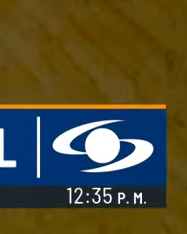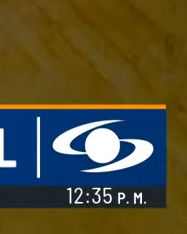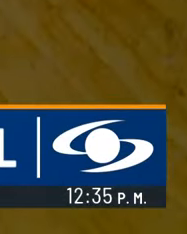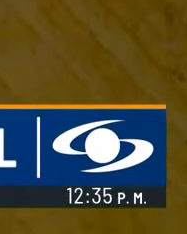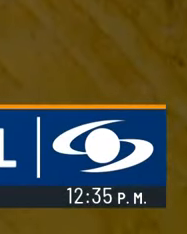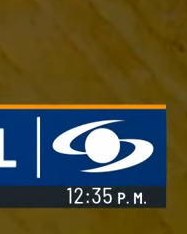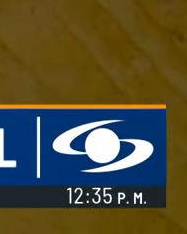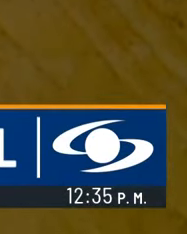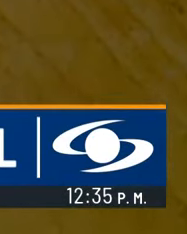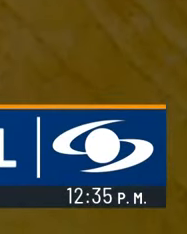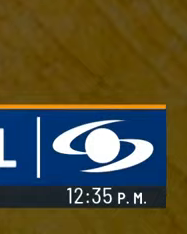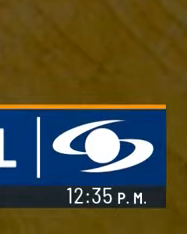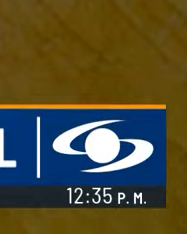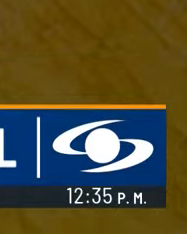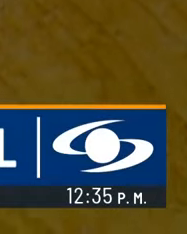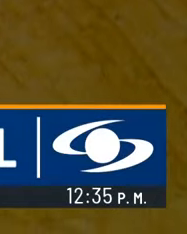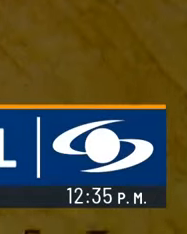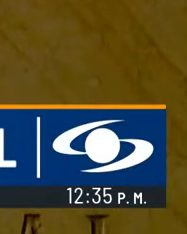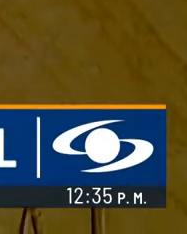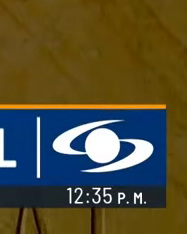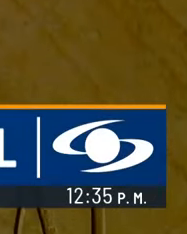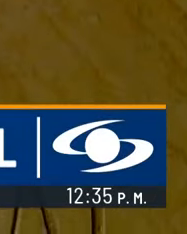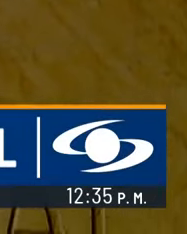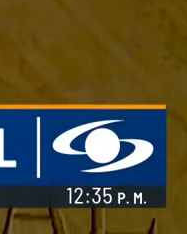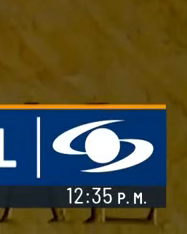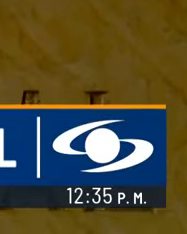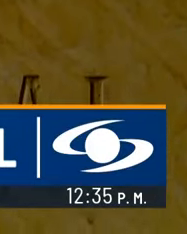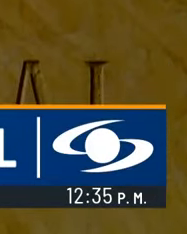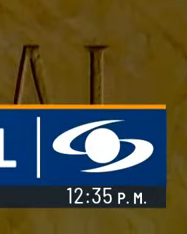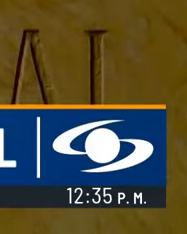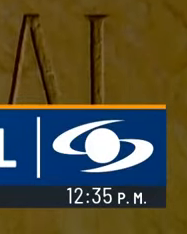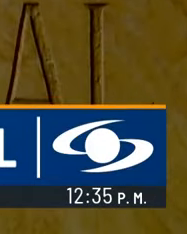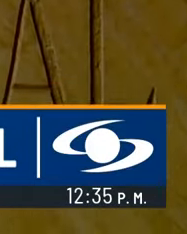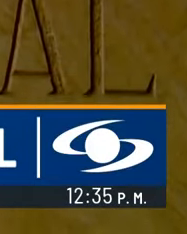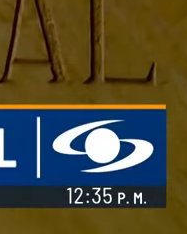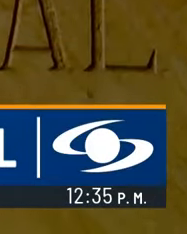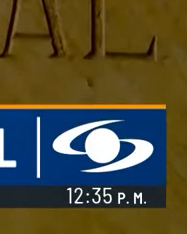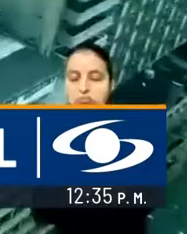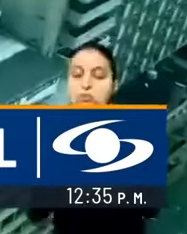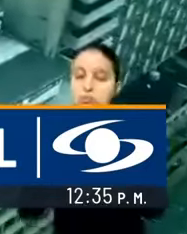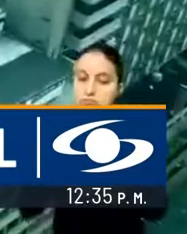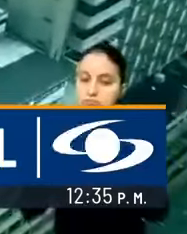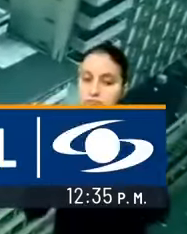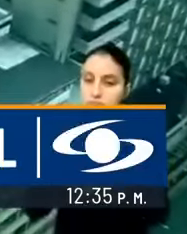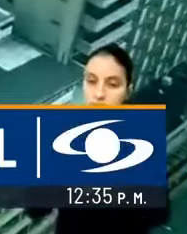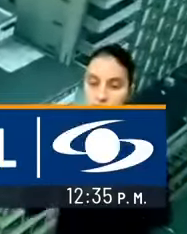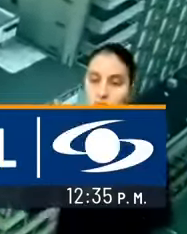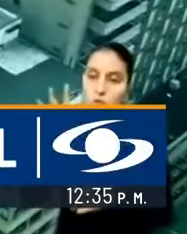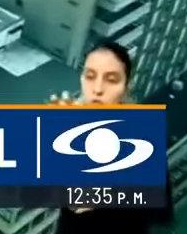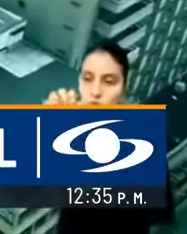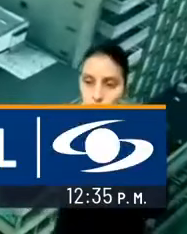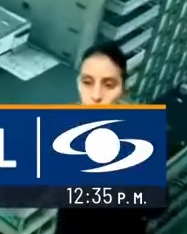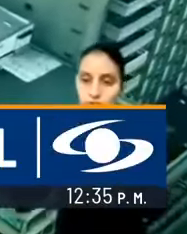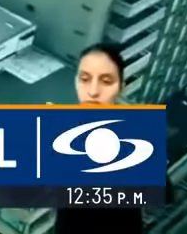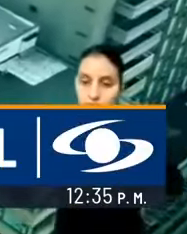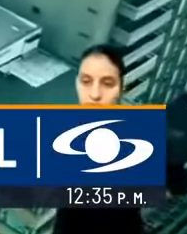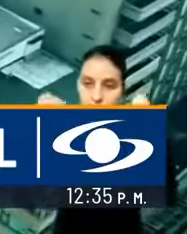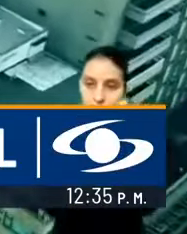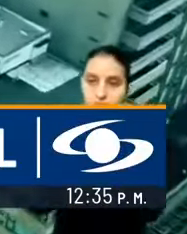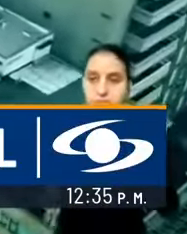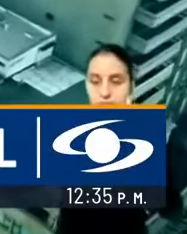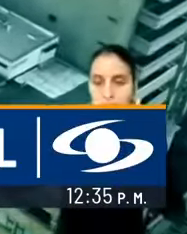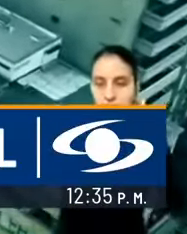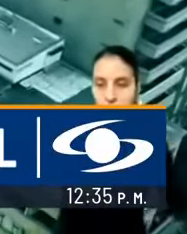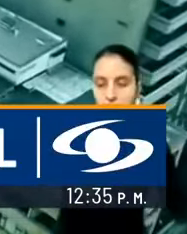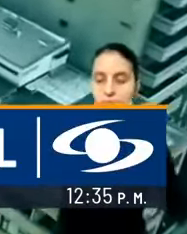permitieron llegar a la Sala de Casación Penal del Alto Tribunal, en donde laboró más de 20 años. Haberme desempeñado como magistrada auxiliar de la Sala